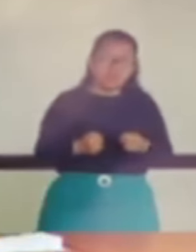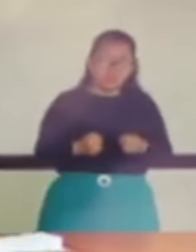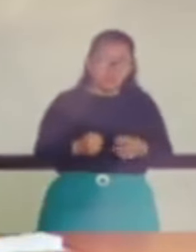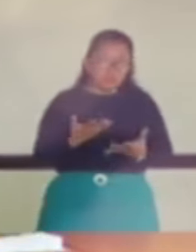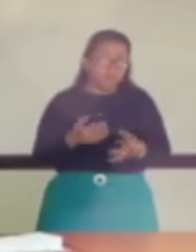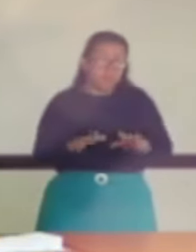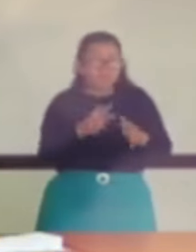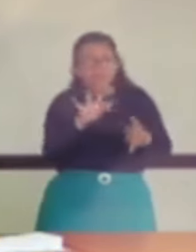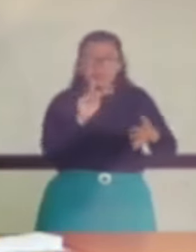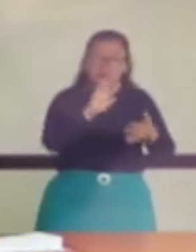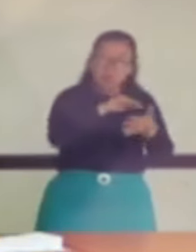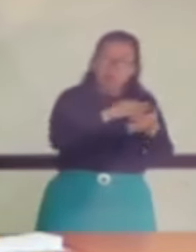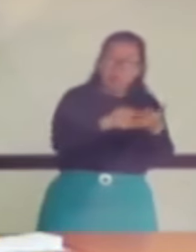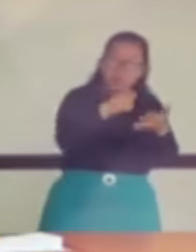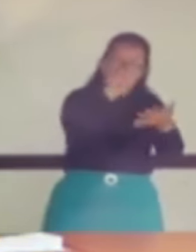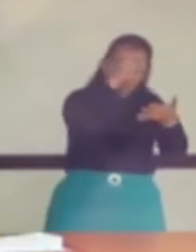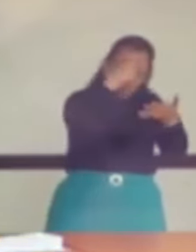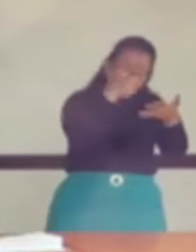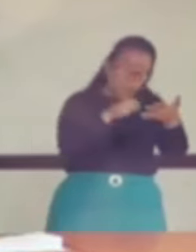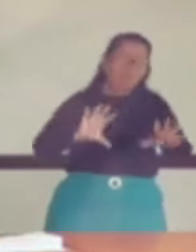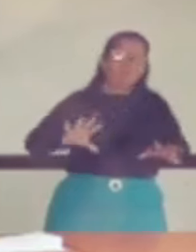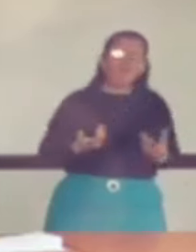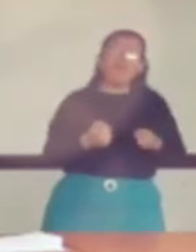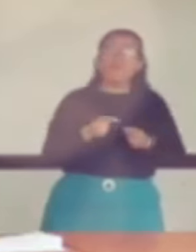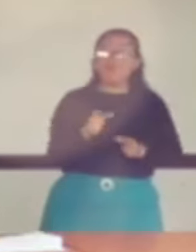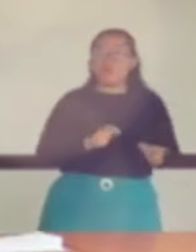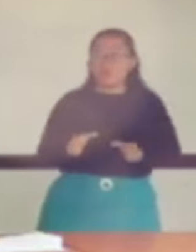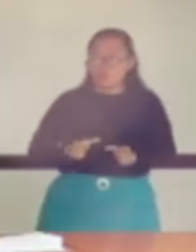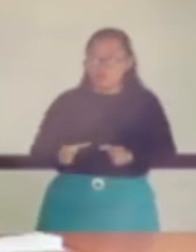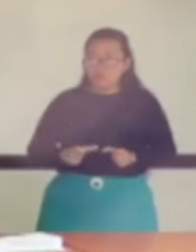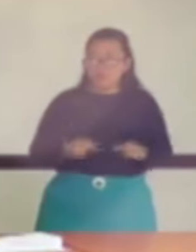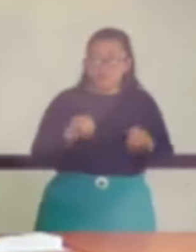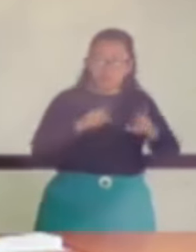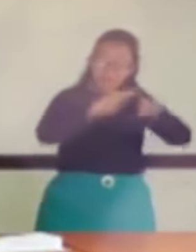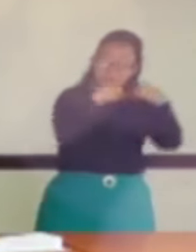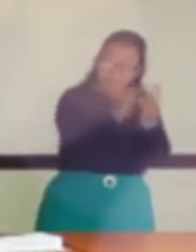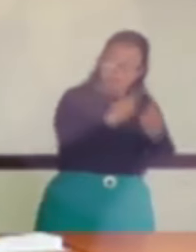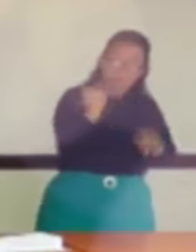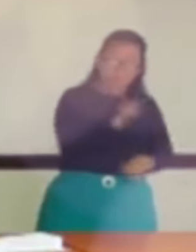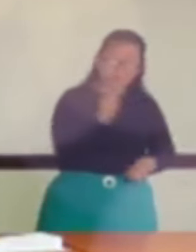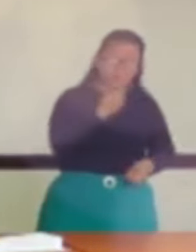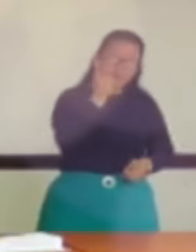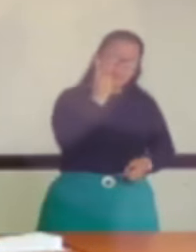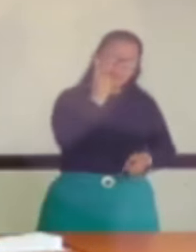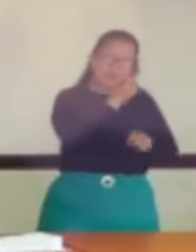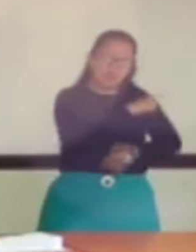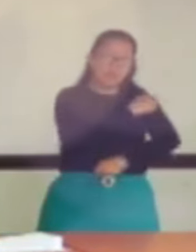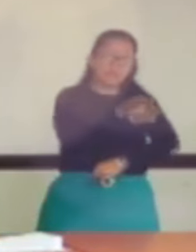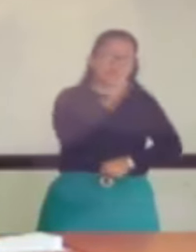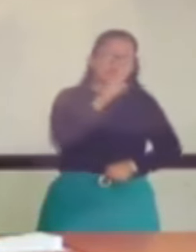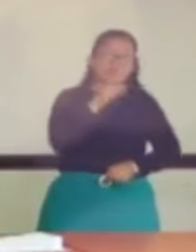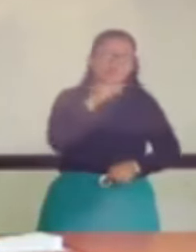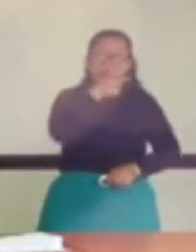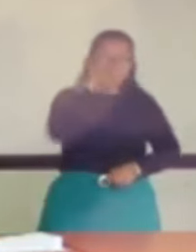digamos como un formulario de evaluación de cómo se estaban llevando el control. Se reunieron a todos los directores de hospitales en un hotel a finales del